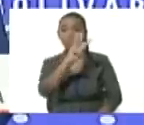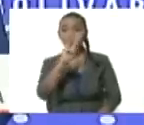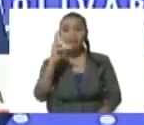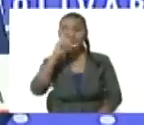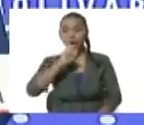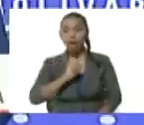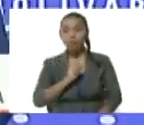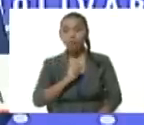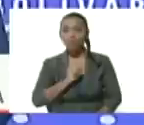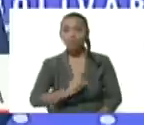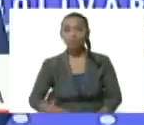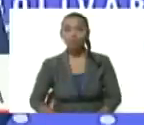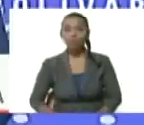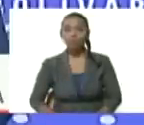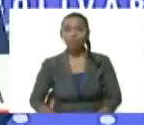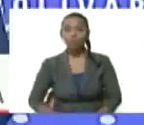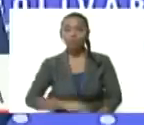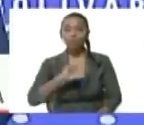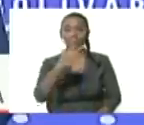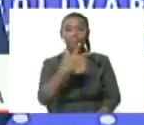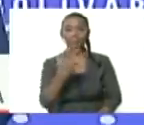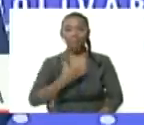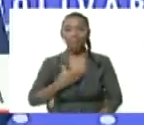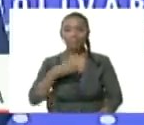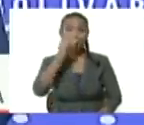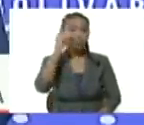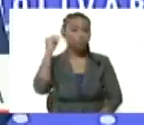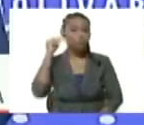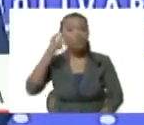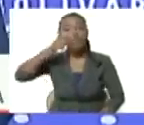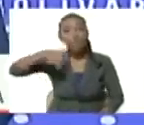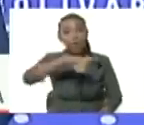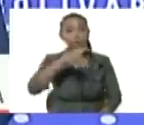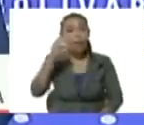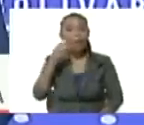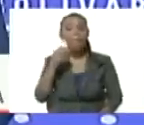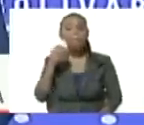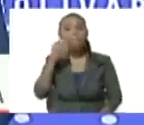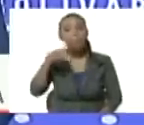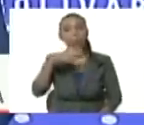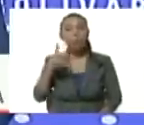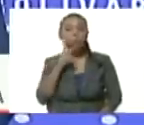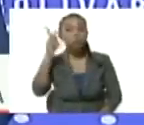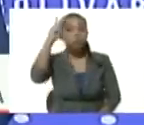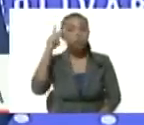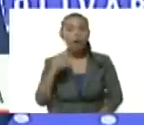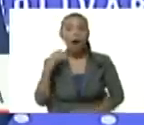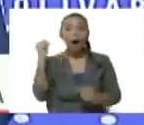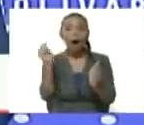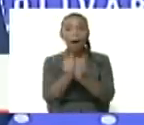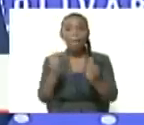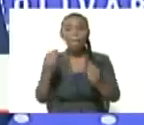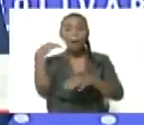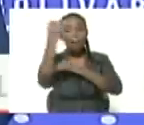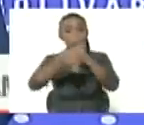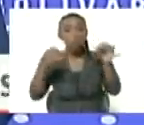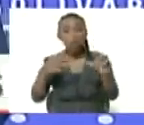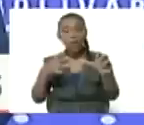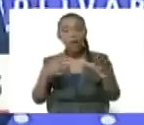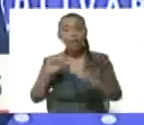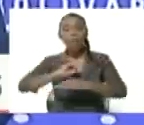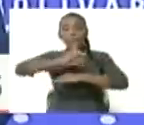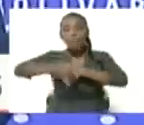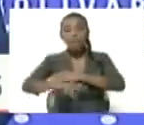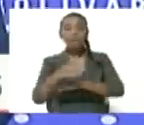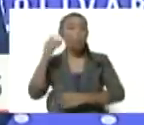edad. 3 alcaldes o alcaldesas de ciudades con pueblos indígenas, Amazonas, Delta y Bolívar.